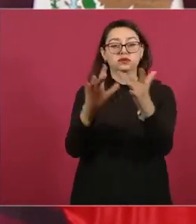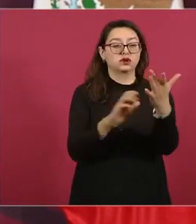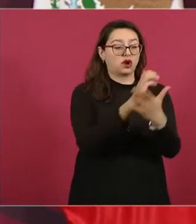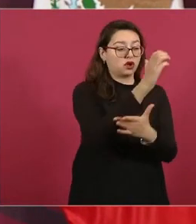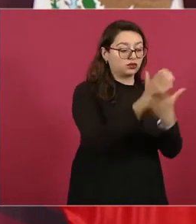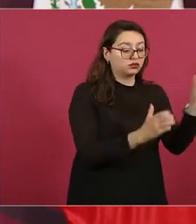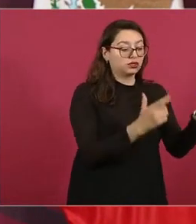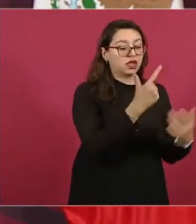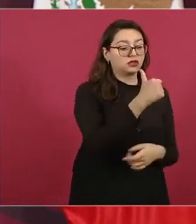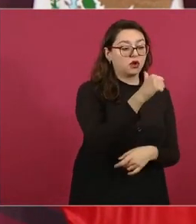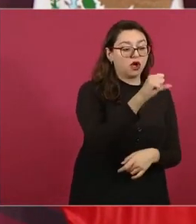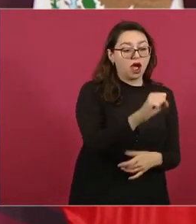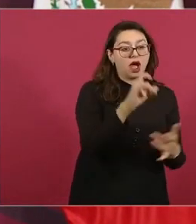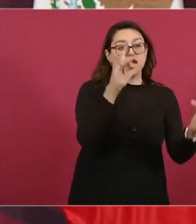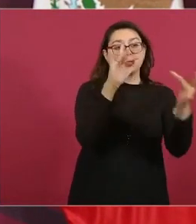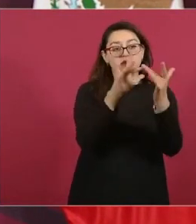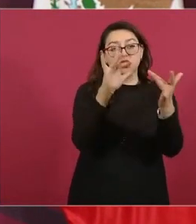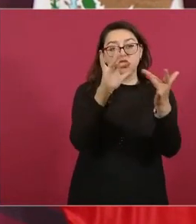estamos haciendo